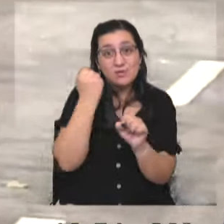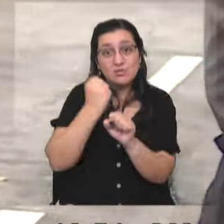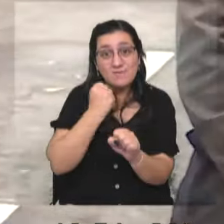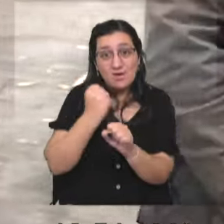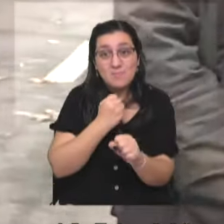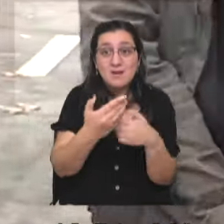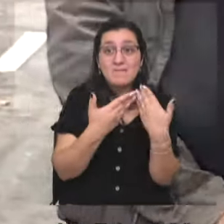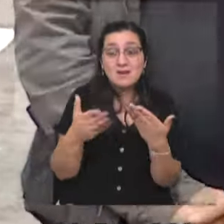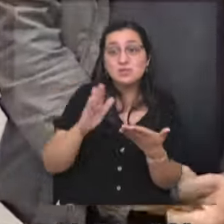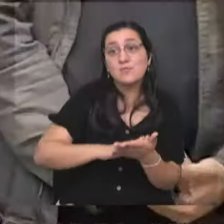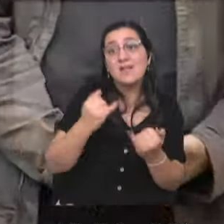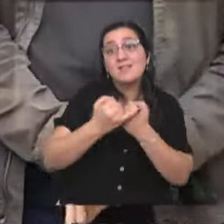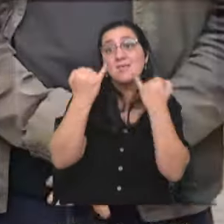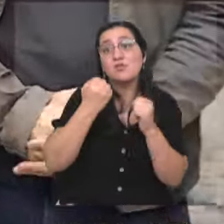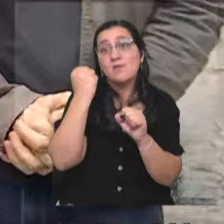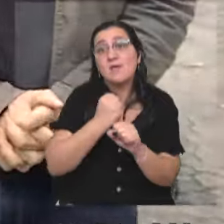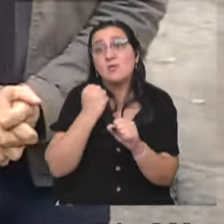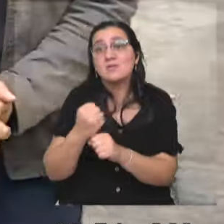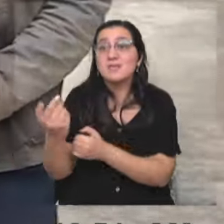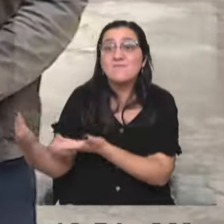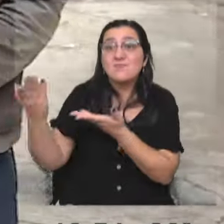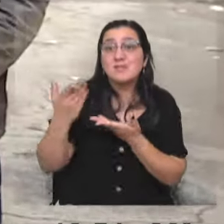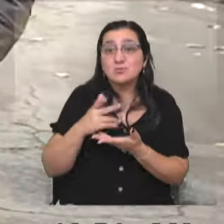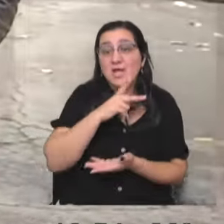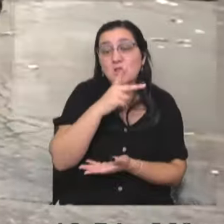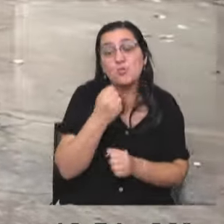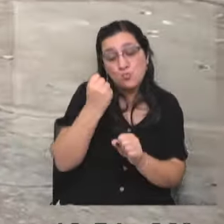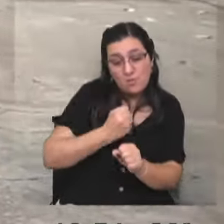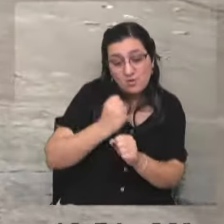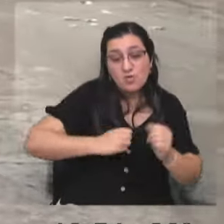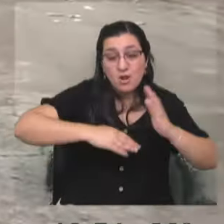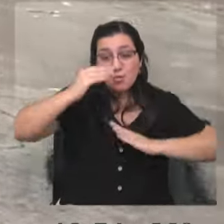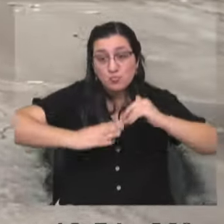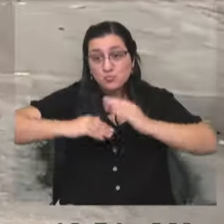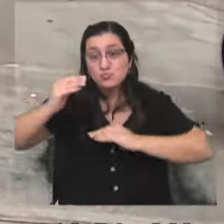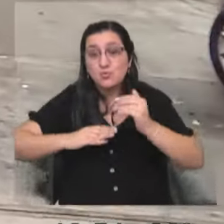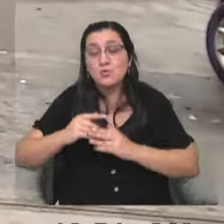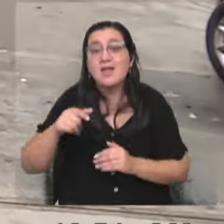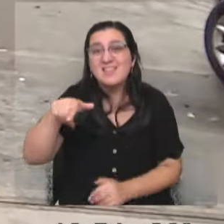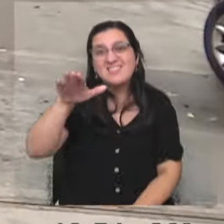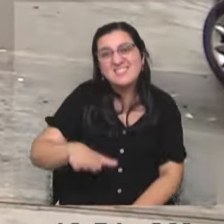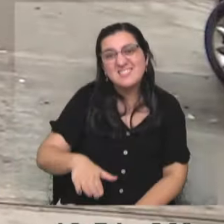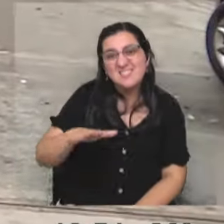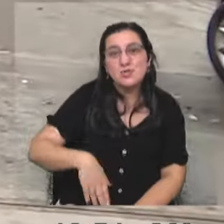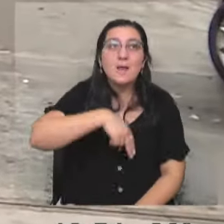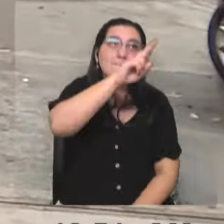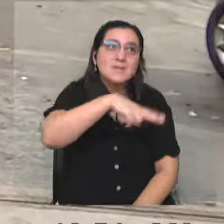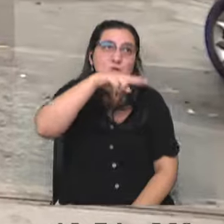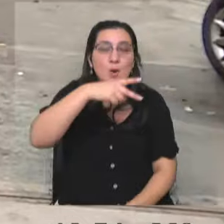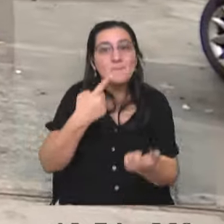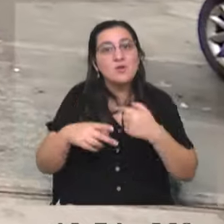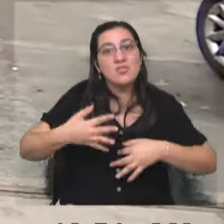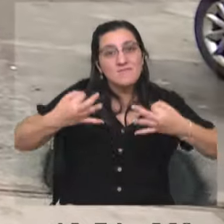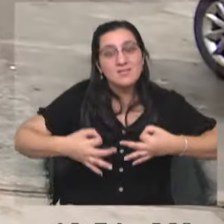para hablar del Día de los Trabajadores, justamente convocamos a un hijo de un obrero de la construcción. Él de chico dicen que era pintor, pero en realidad